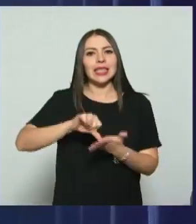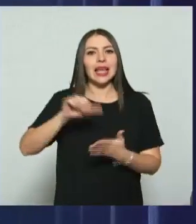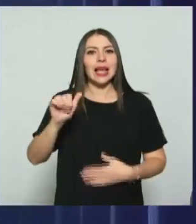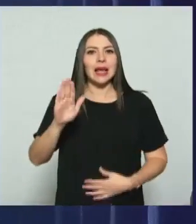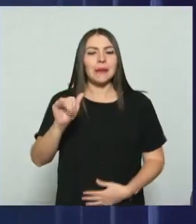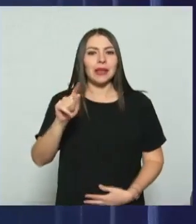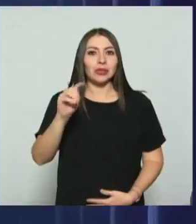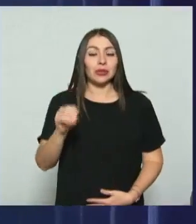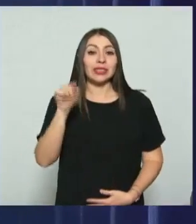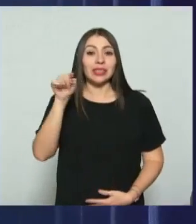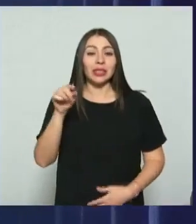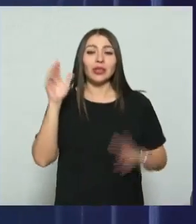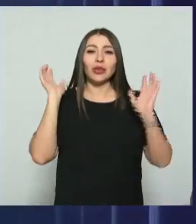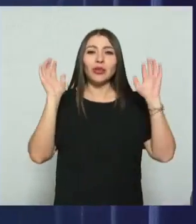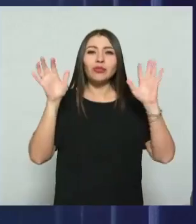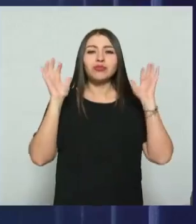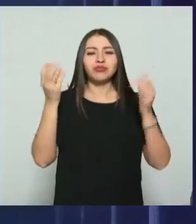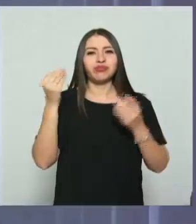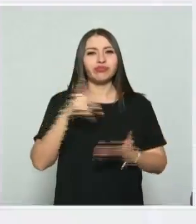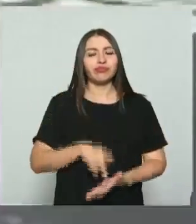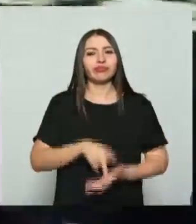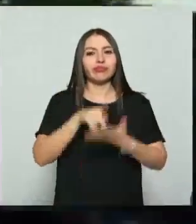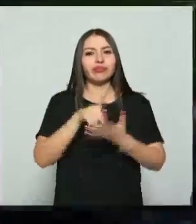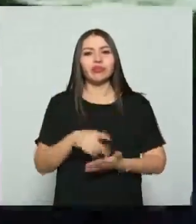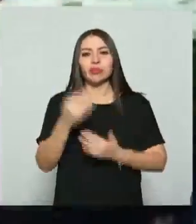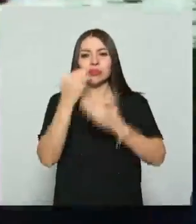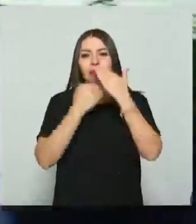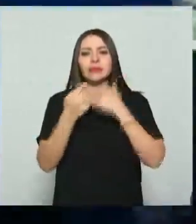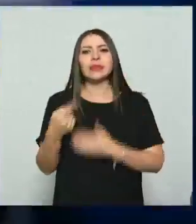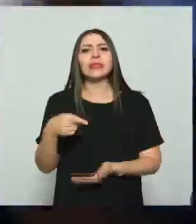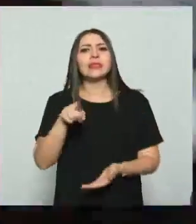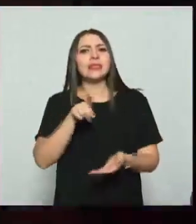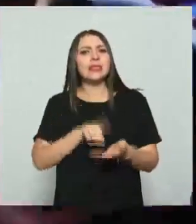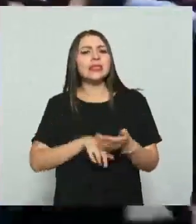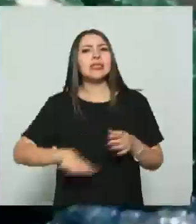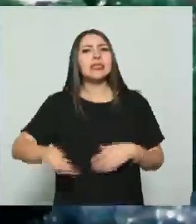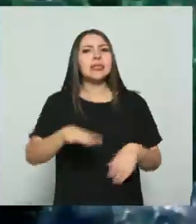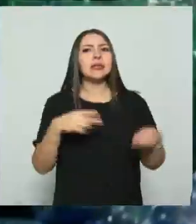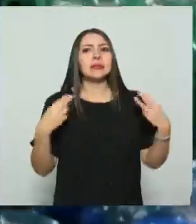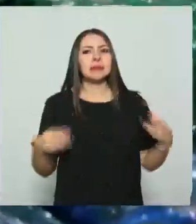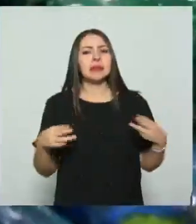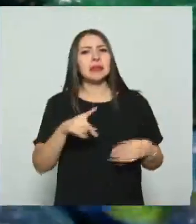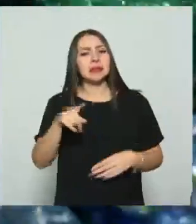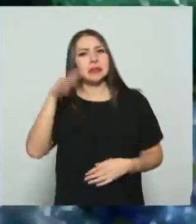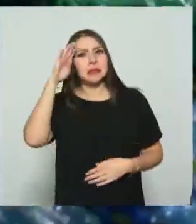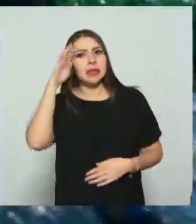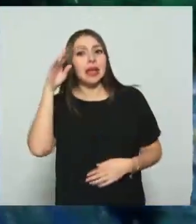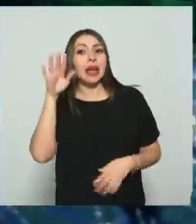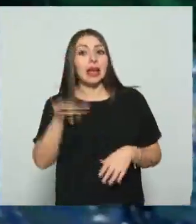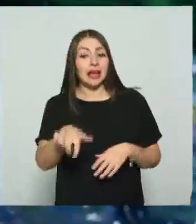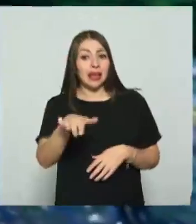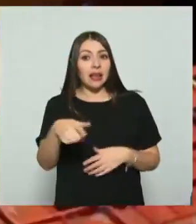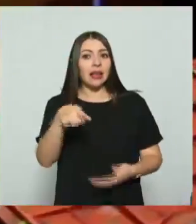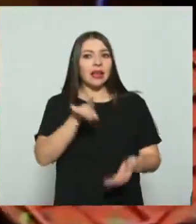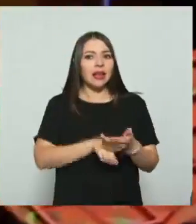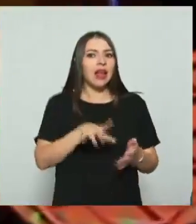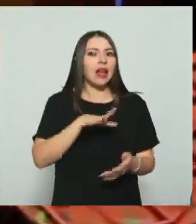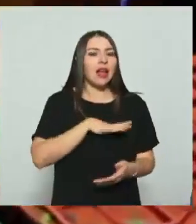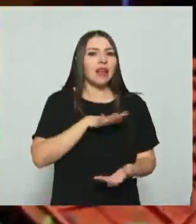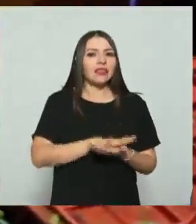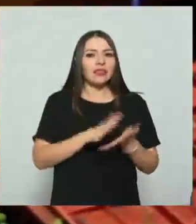miles de toneladas de alimentos. En su interior, ¿quién lo pudiera pensar? Pero se registran actividades ilícitas como